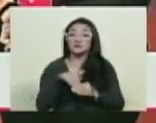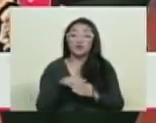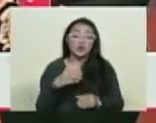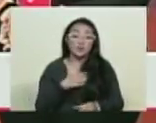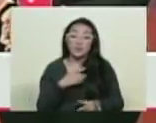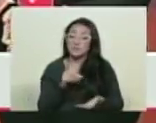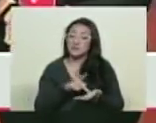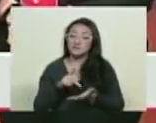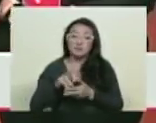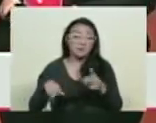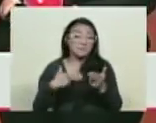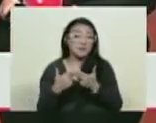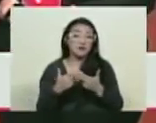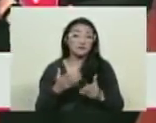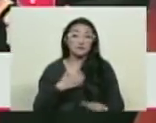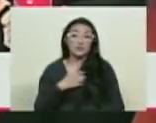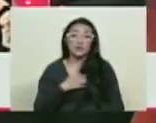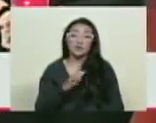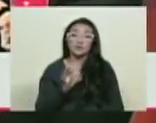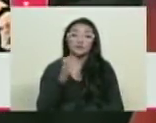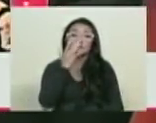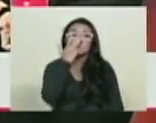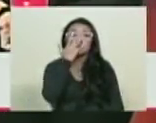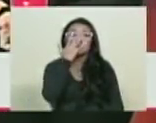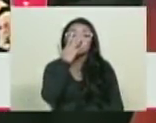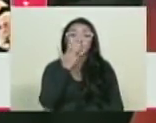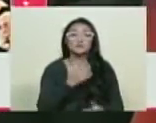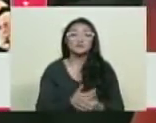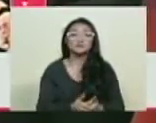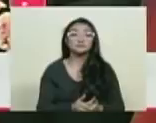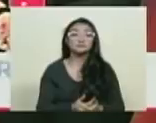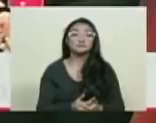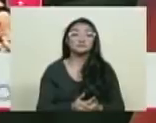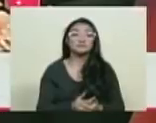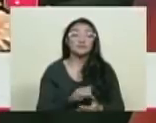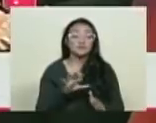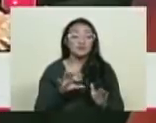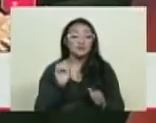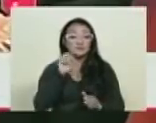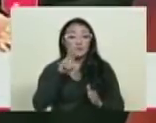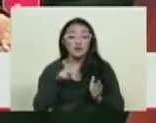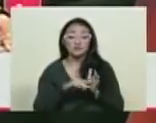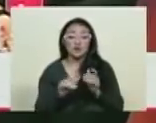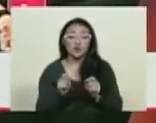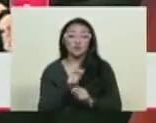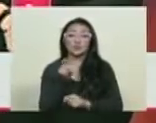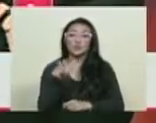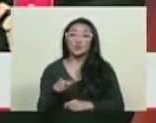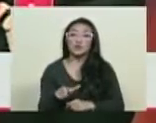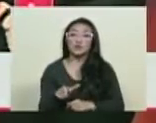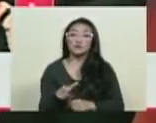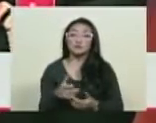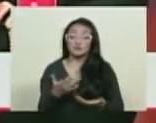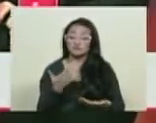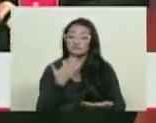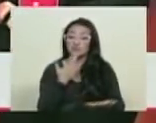puede participar más ese es criterio que era asamblea nacional constituyente ha esgrimido